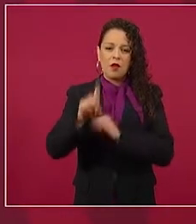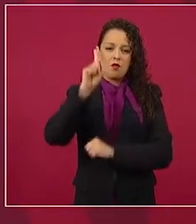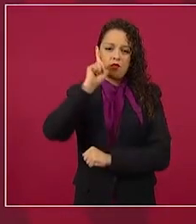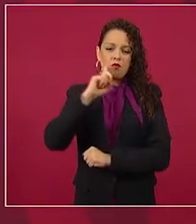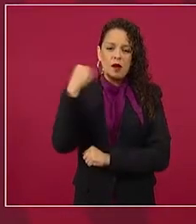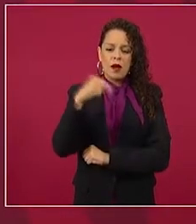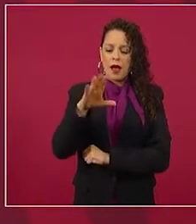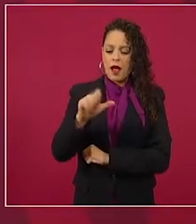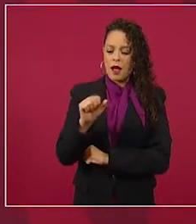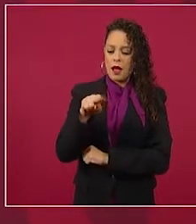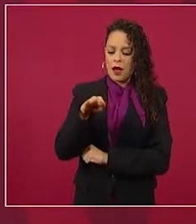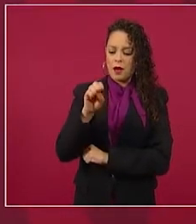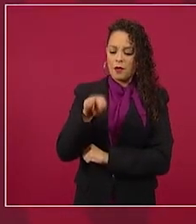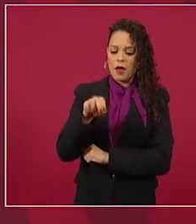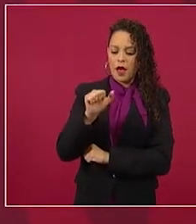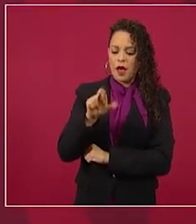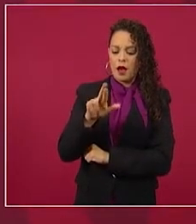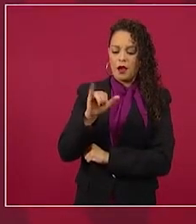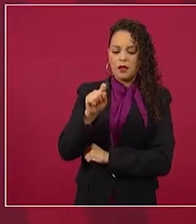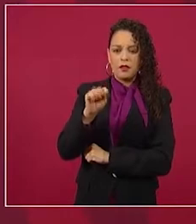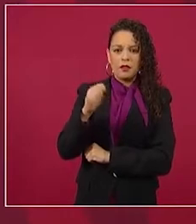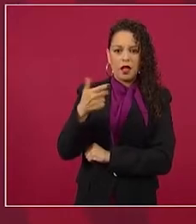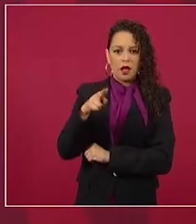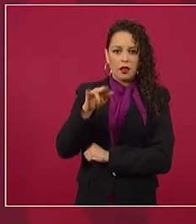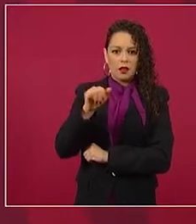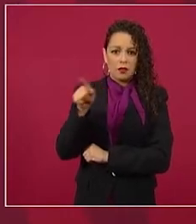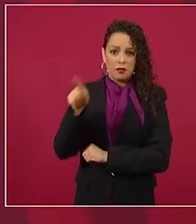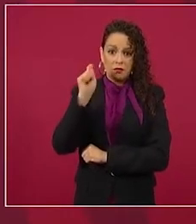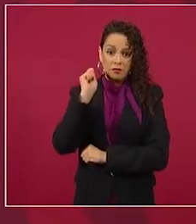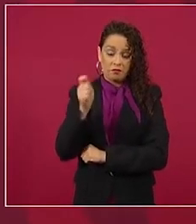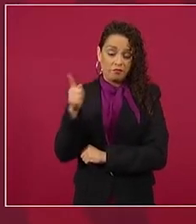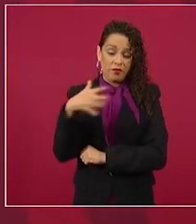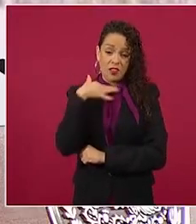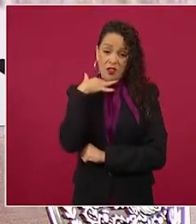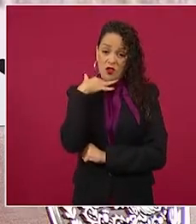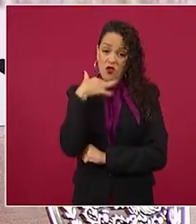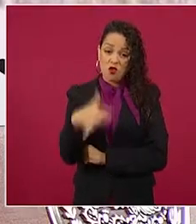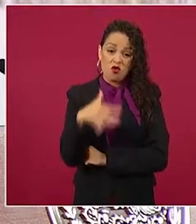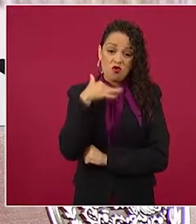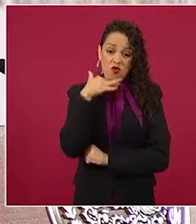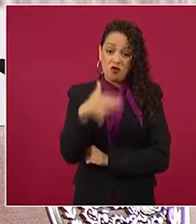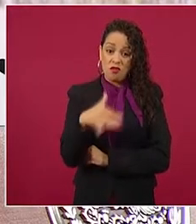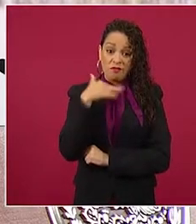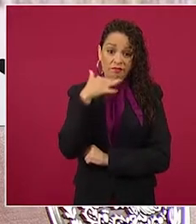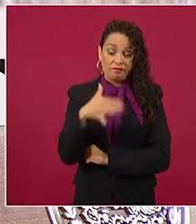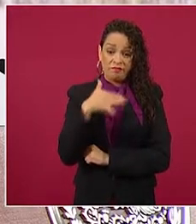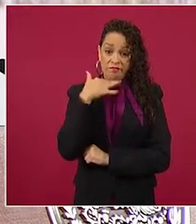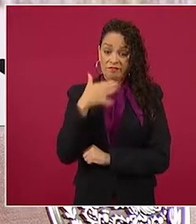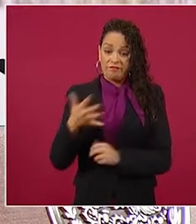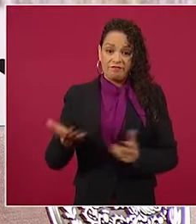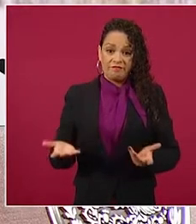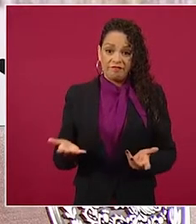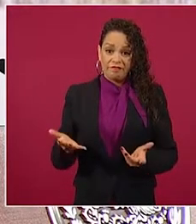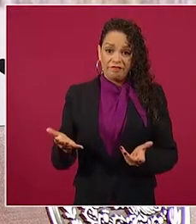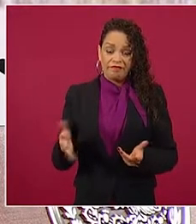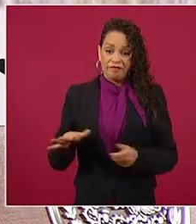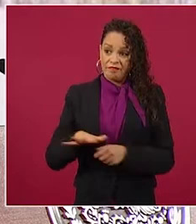periodistas no solo deshonestos, sino corruptos y mercenarios,